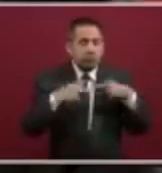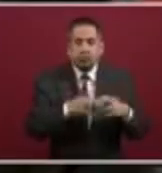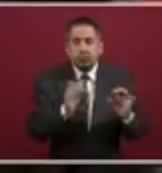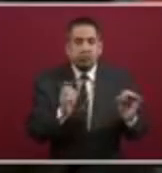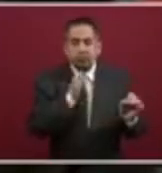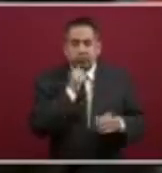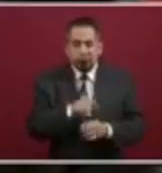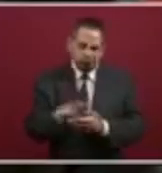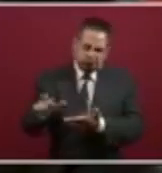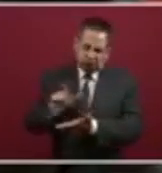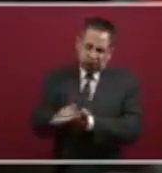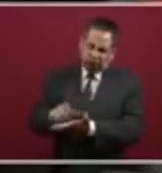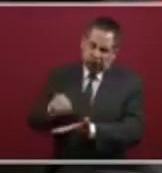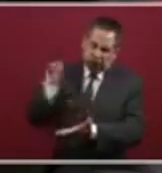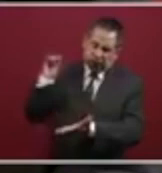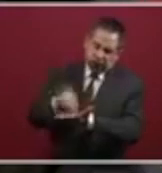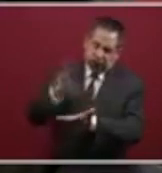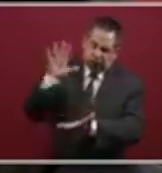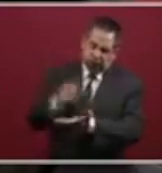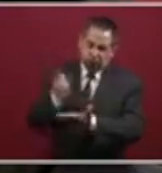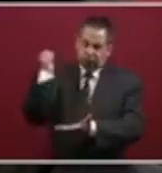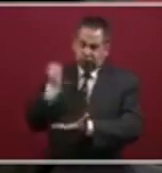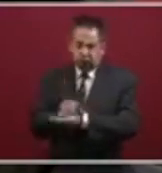imponer algo